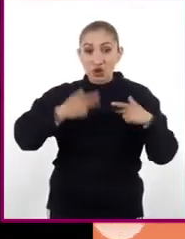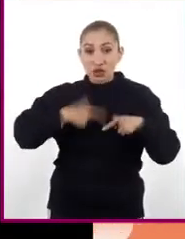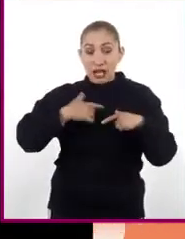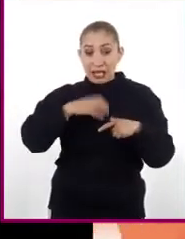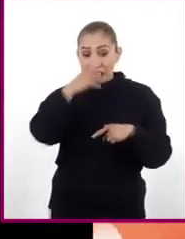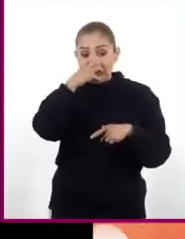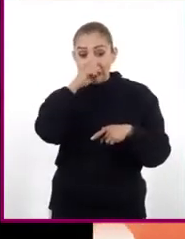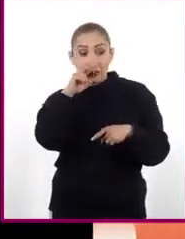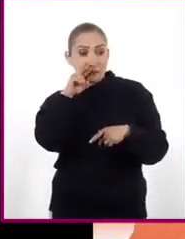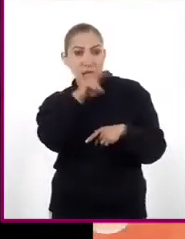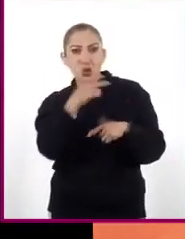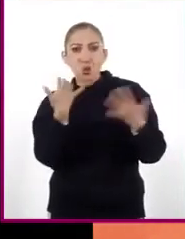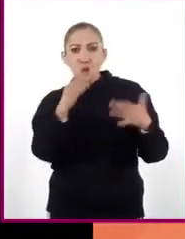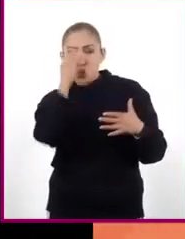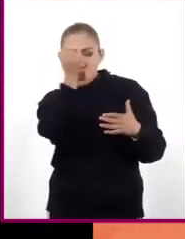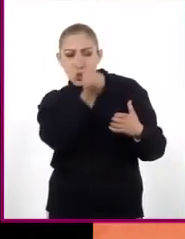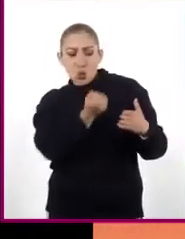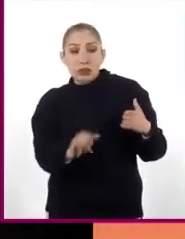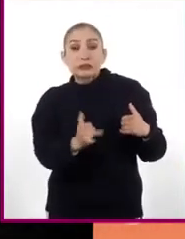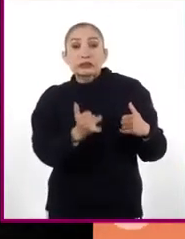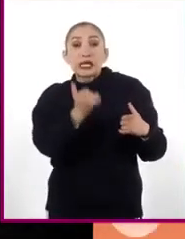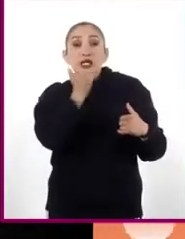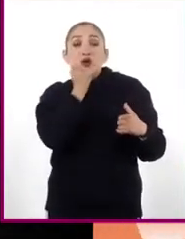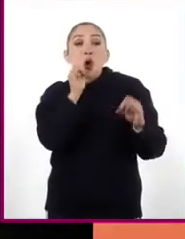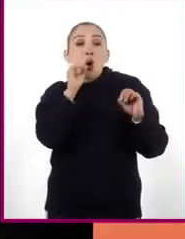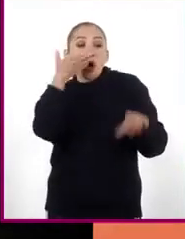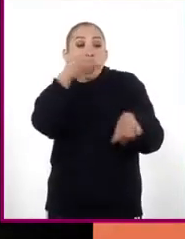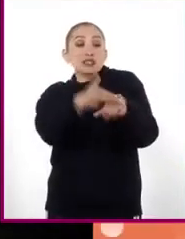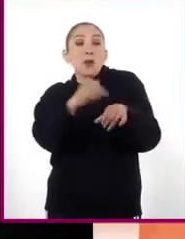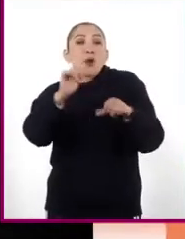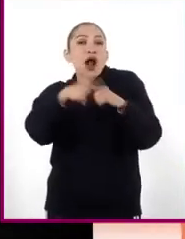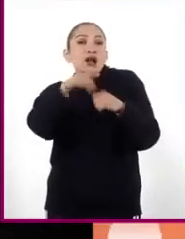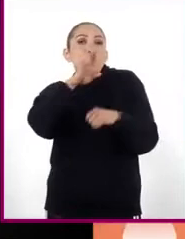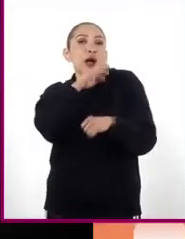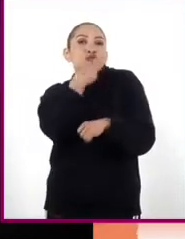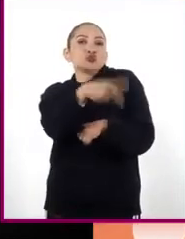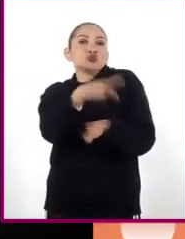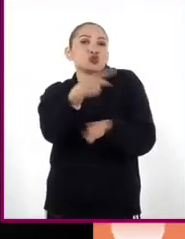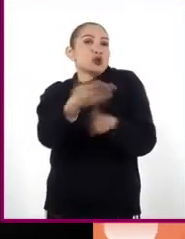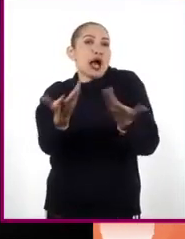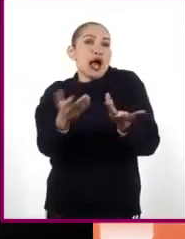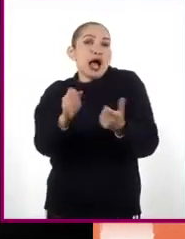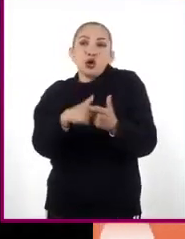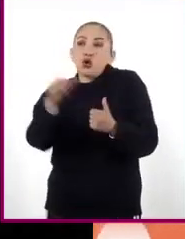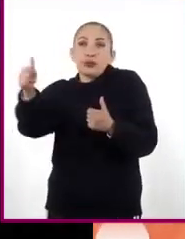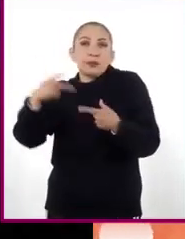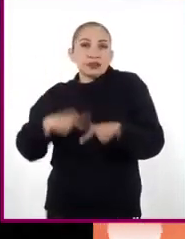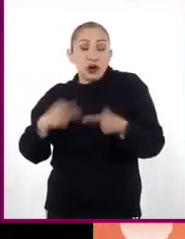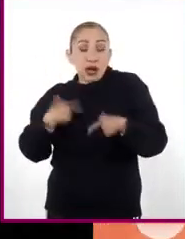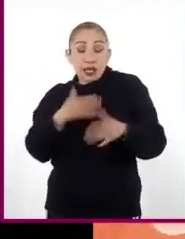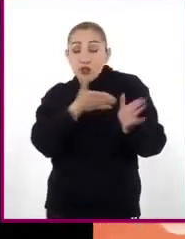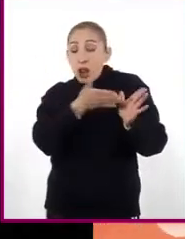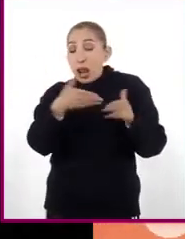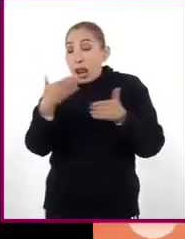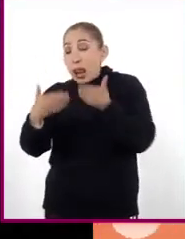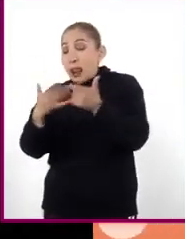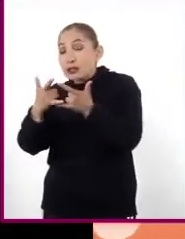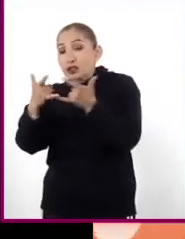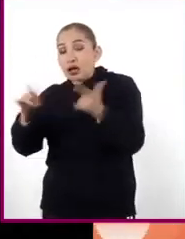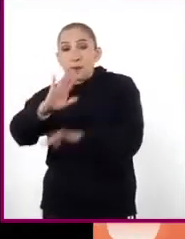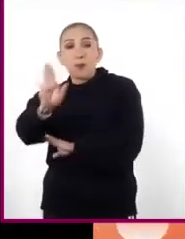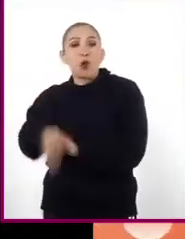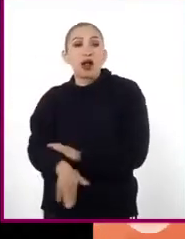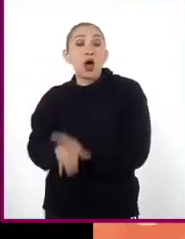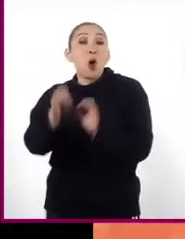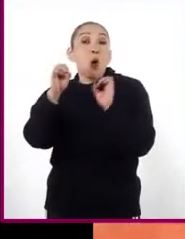trágico es un ser virtuoso que cometió un error o es castigado por la mala acción que hizo a alguien más, y al finalizar la obra,